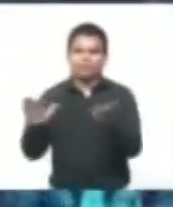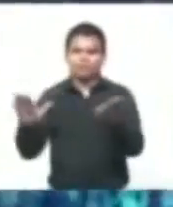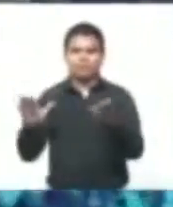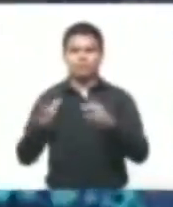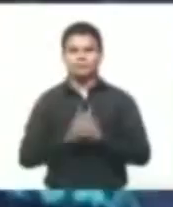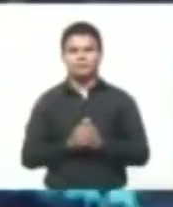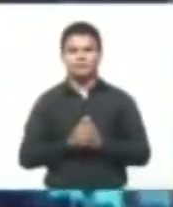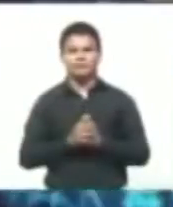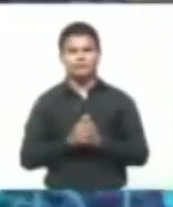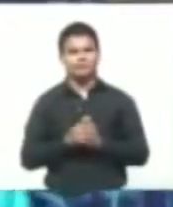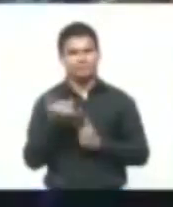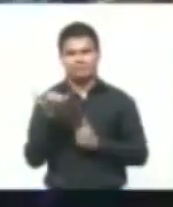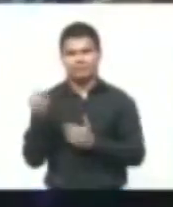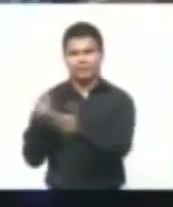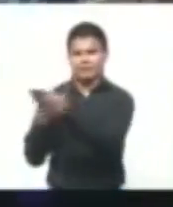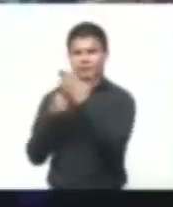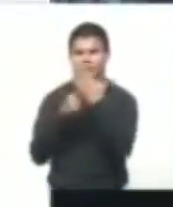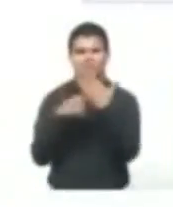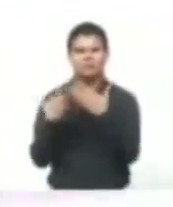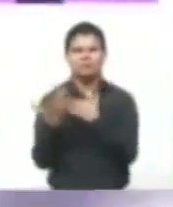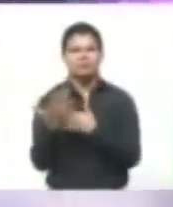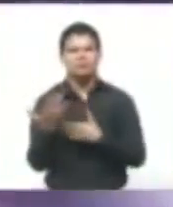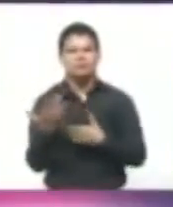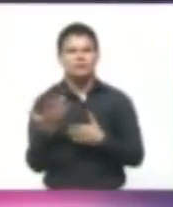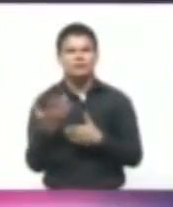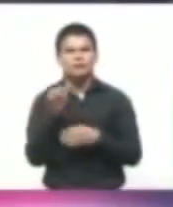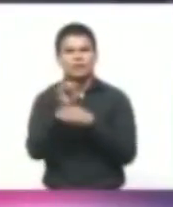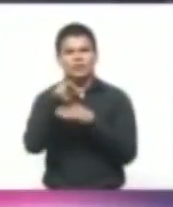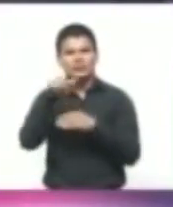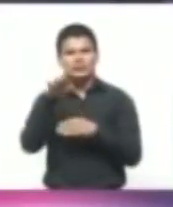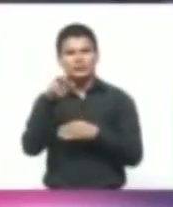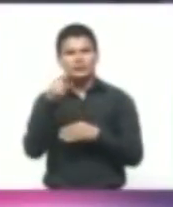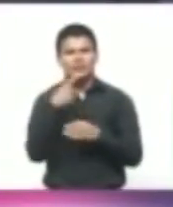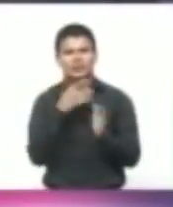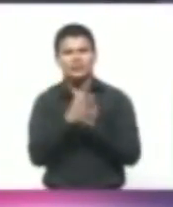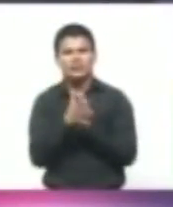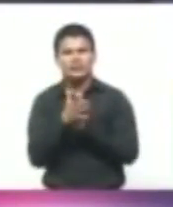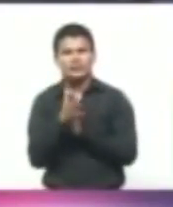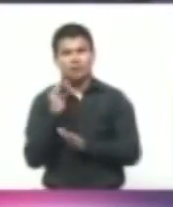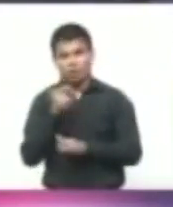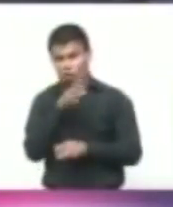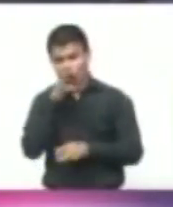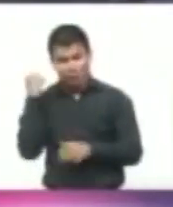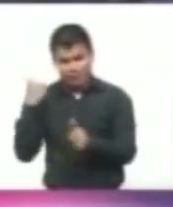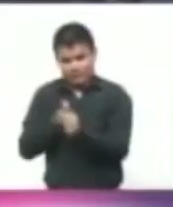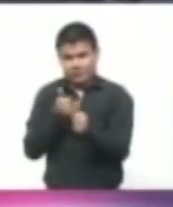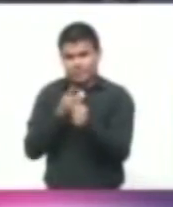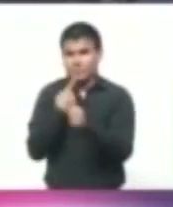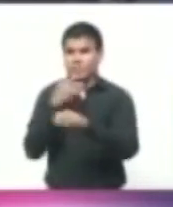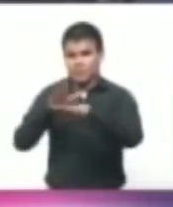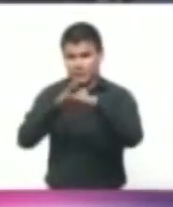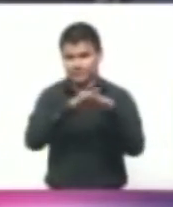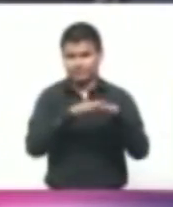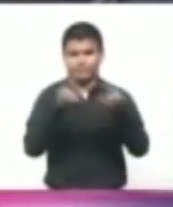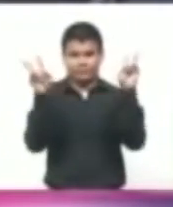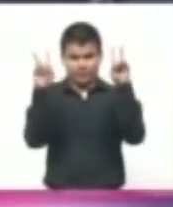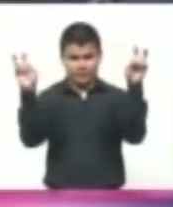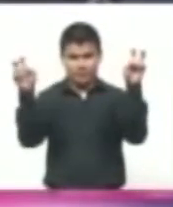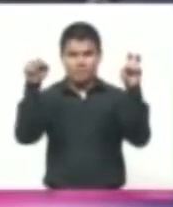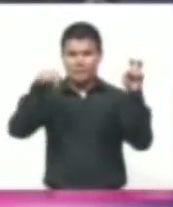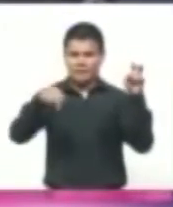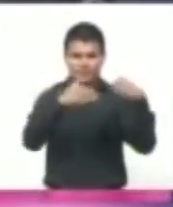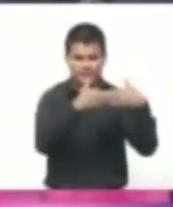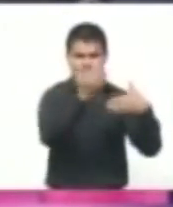latina, ya es evidente por un post publicado en Instagram por el manager de ambos, Pablo Villalobos, en el que dice, abro comillas, aquí comenzó